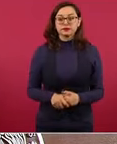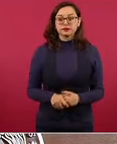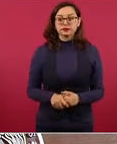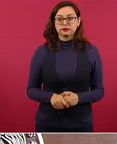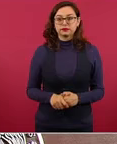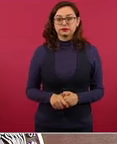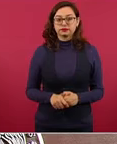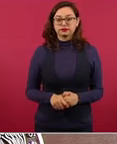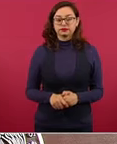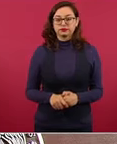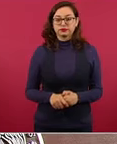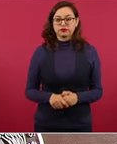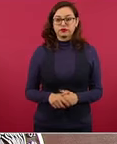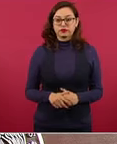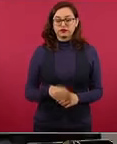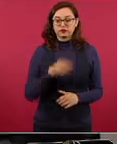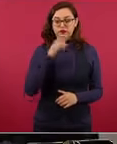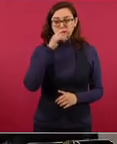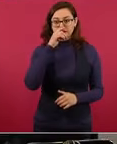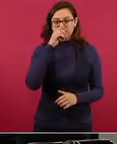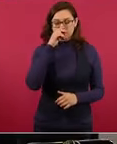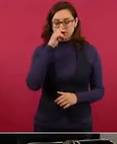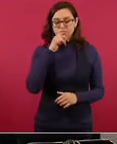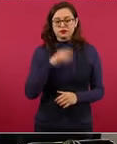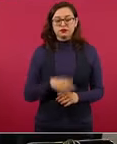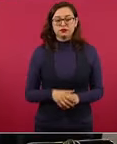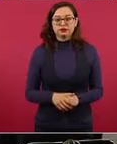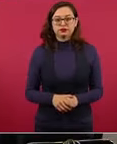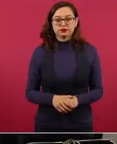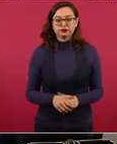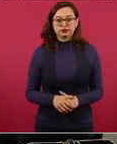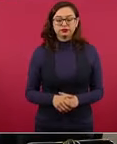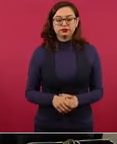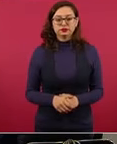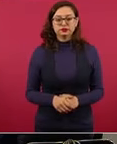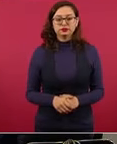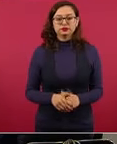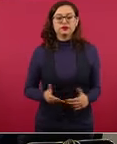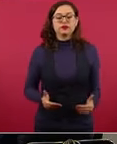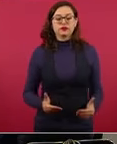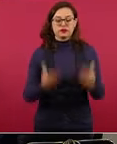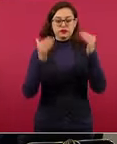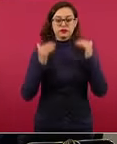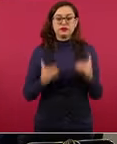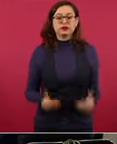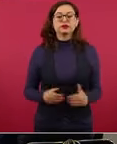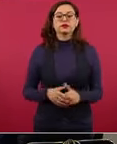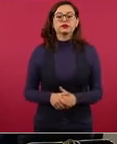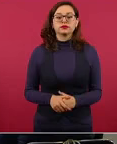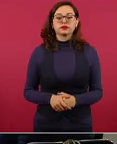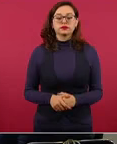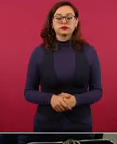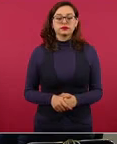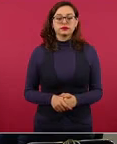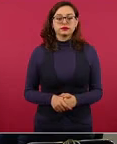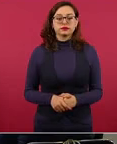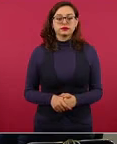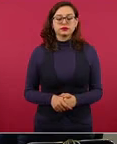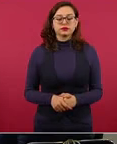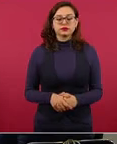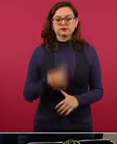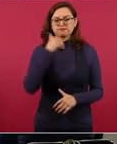voy a hacer un pequeño resumen de los industriales que actualmente